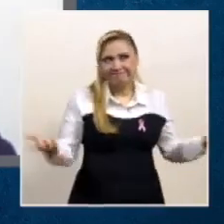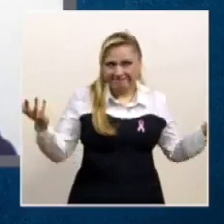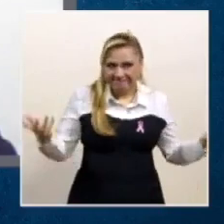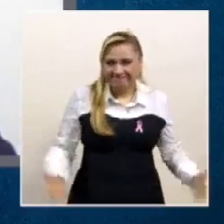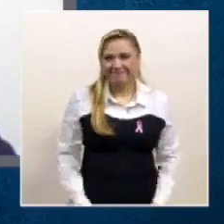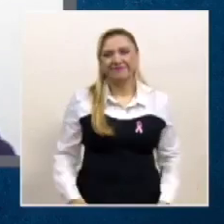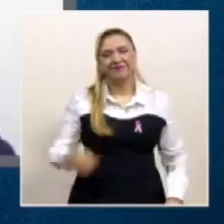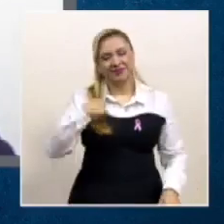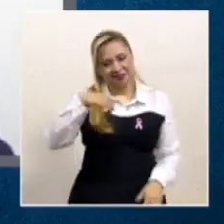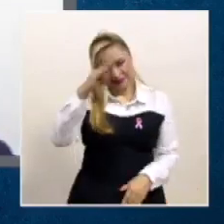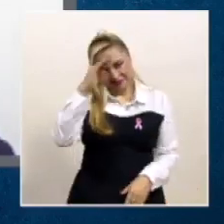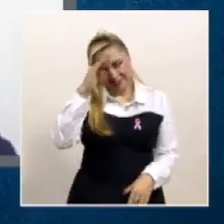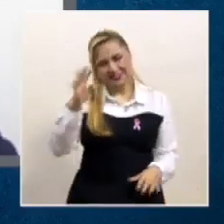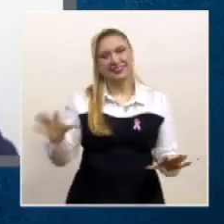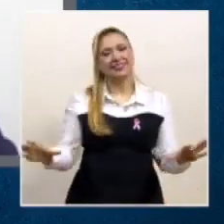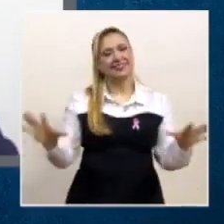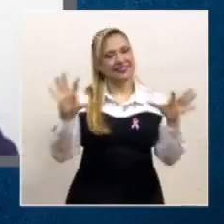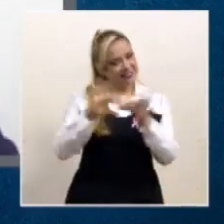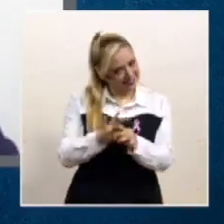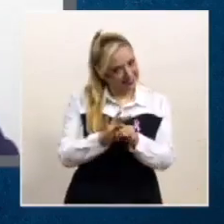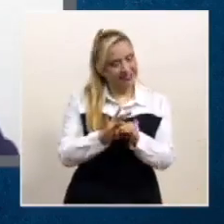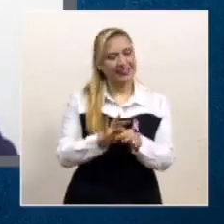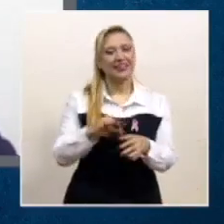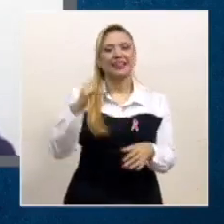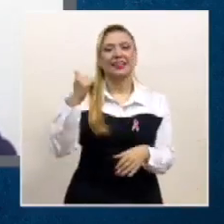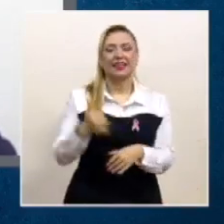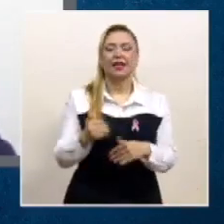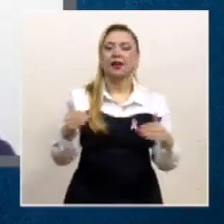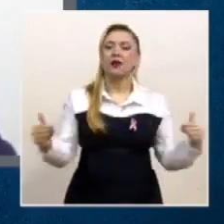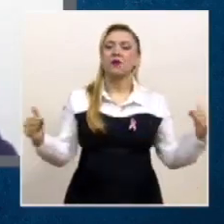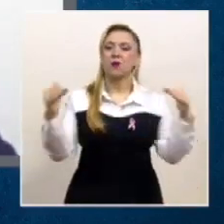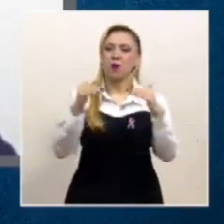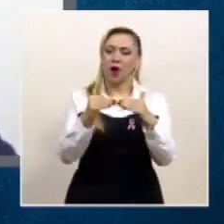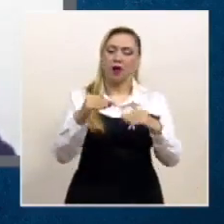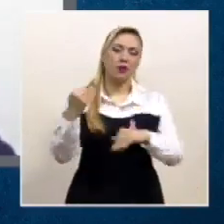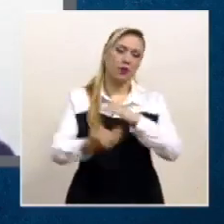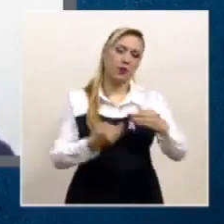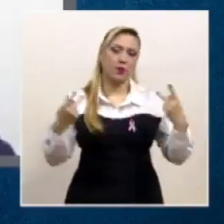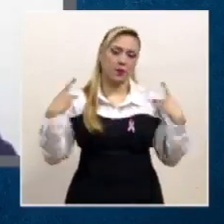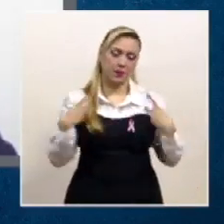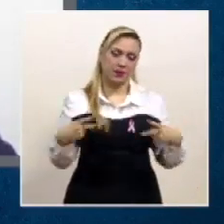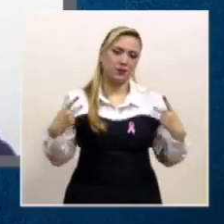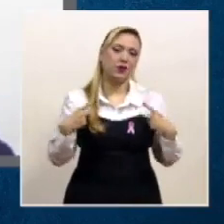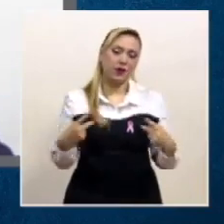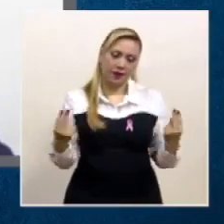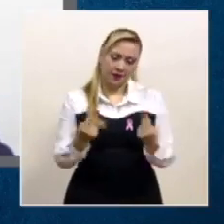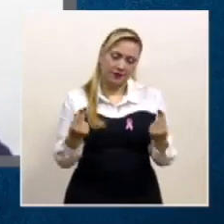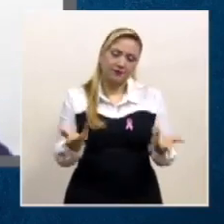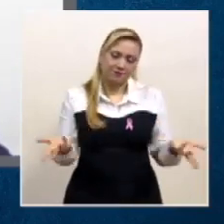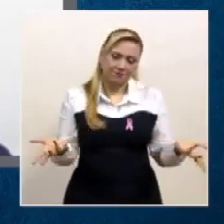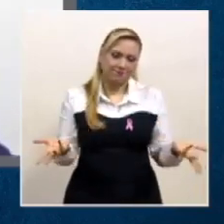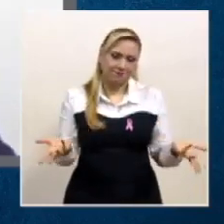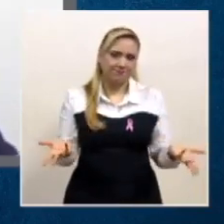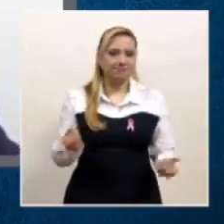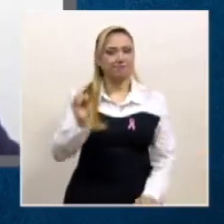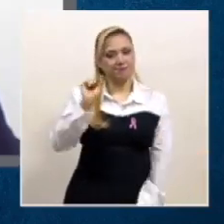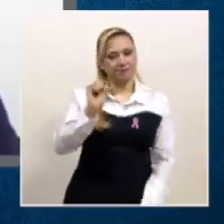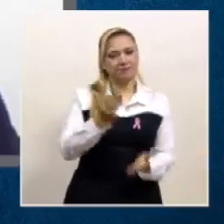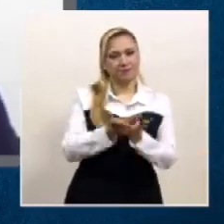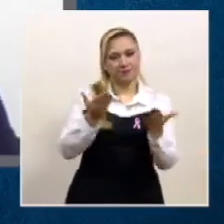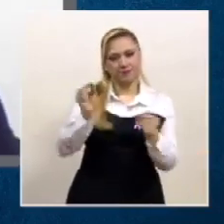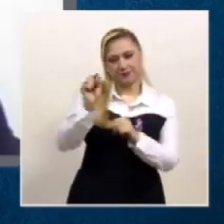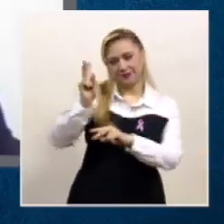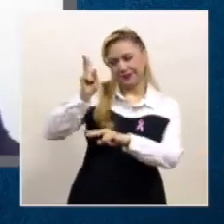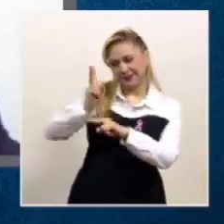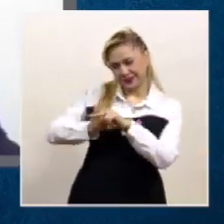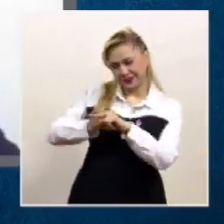que está muy vinculado con esto y también con el trato igualitario que nos merecemos todas las personas por ser personas. Pues bueno, es